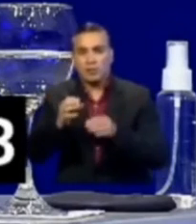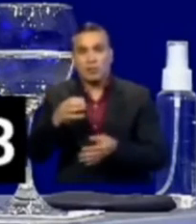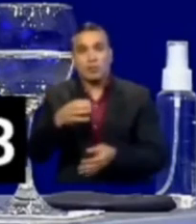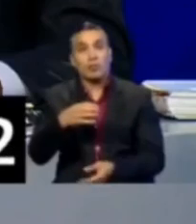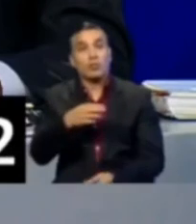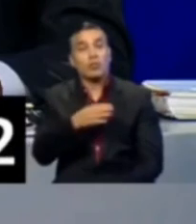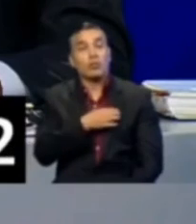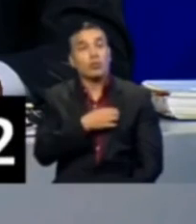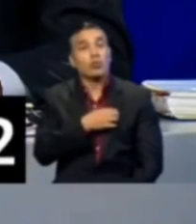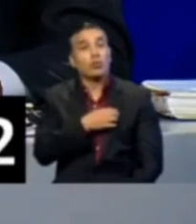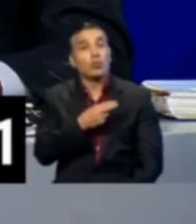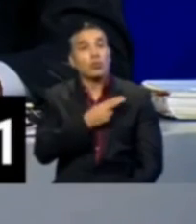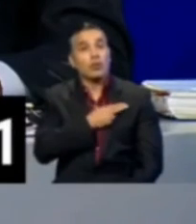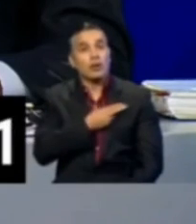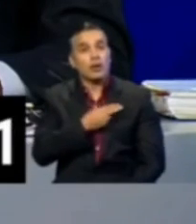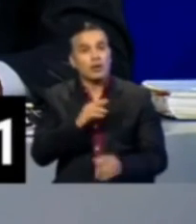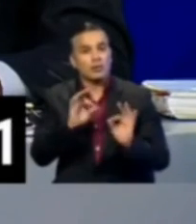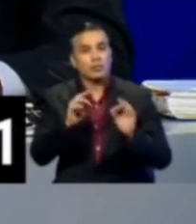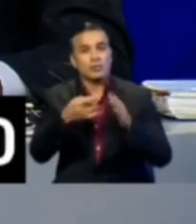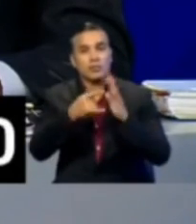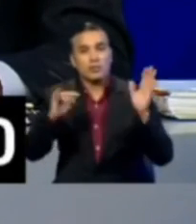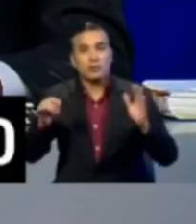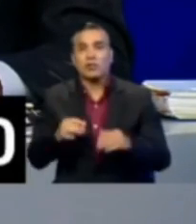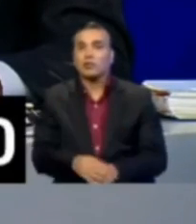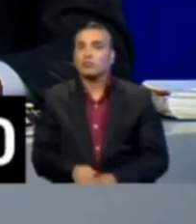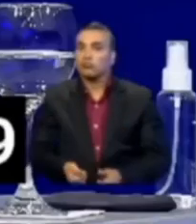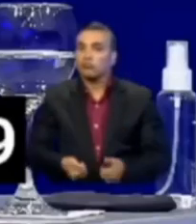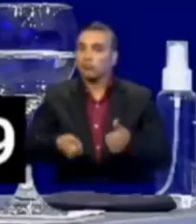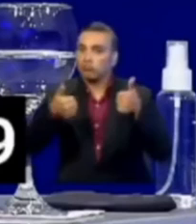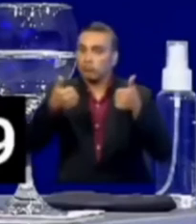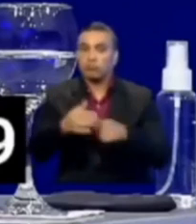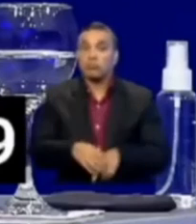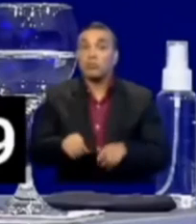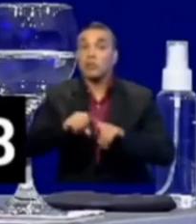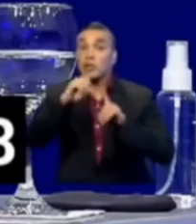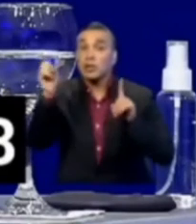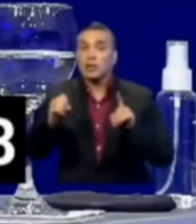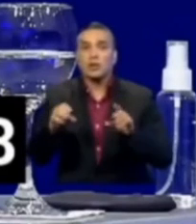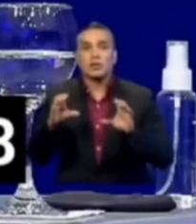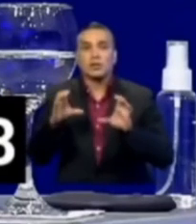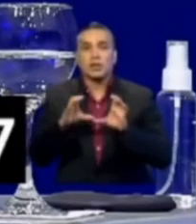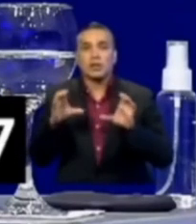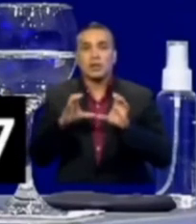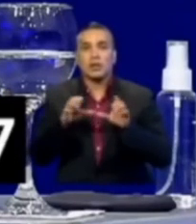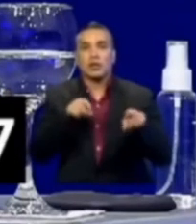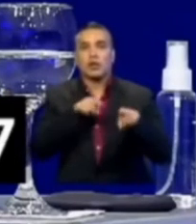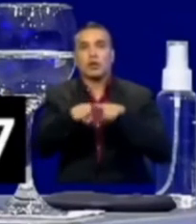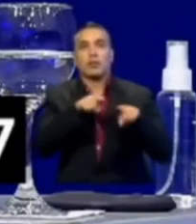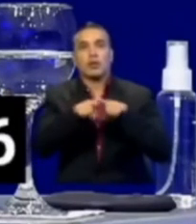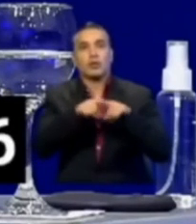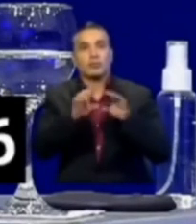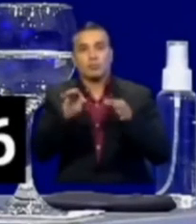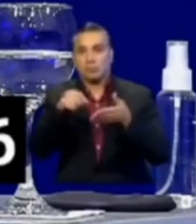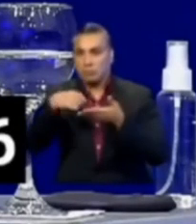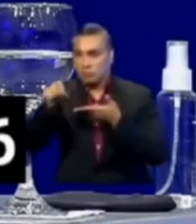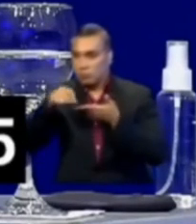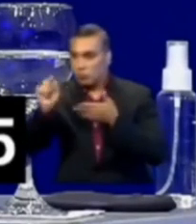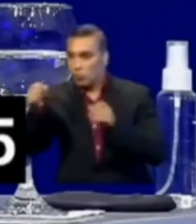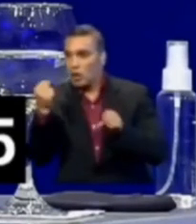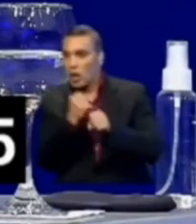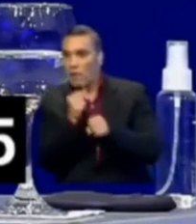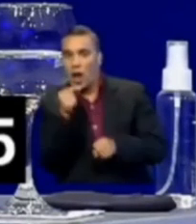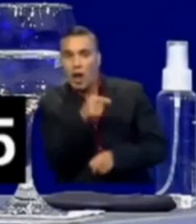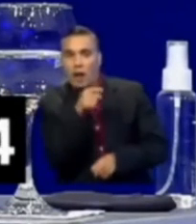educación superior universitaria, los tecnológicos superiores, el sistema de certificación de competencias y cualificaciones